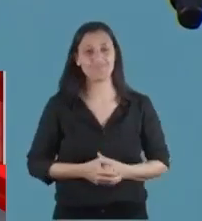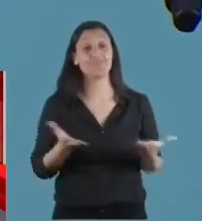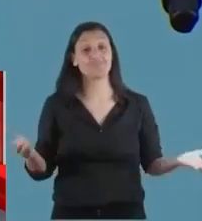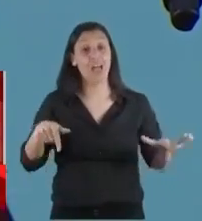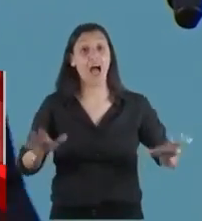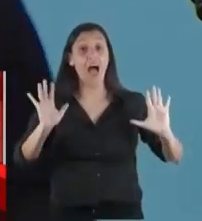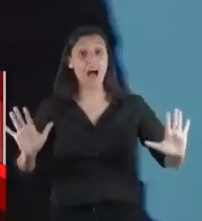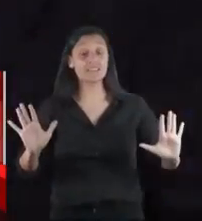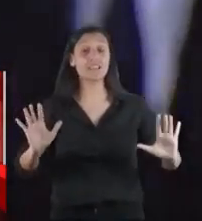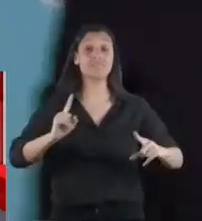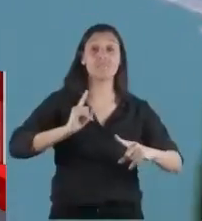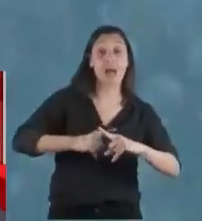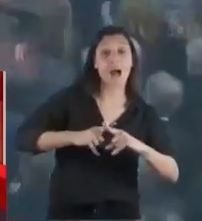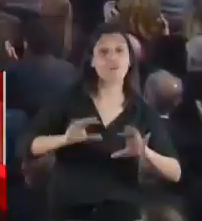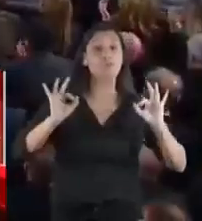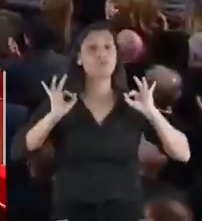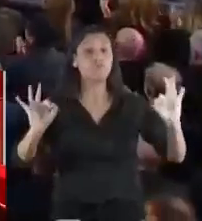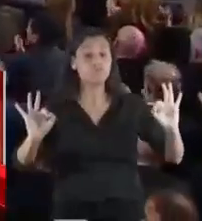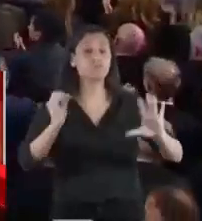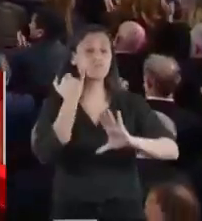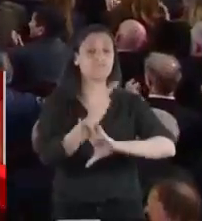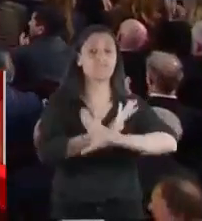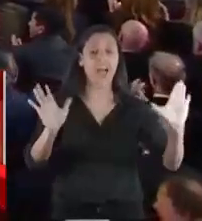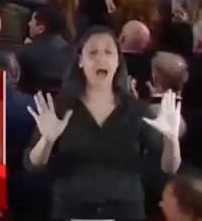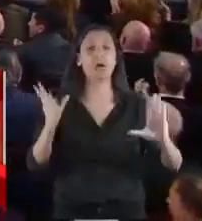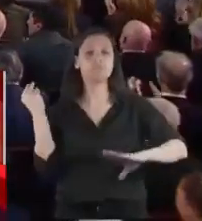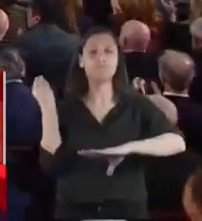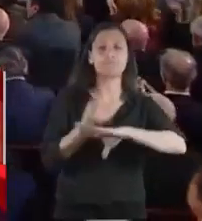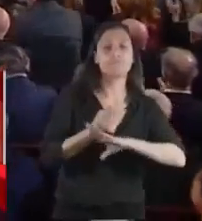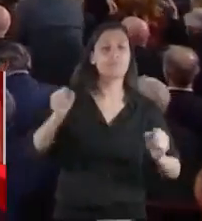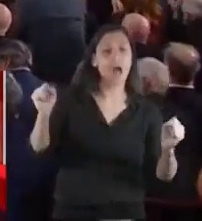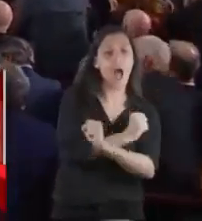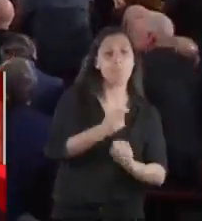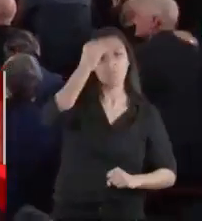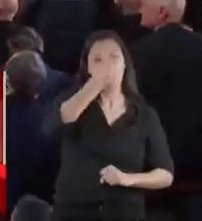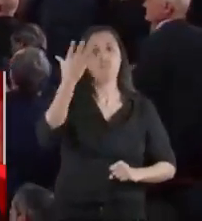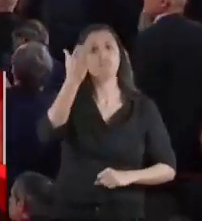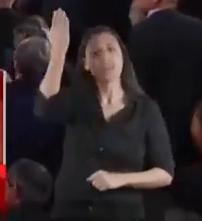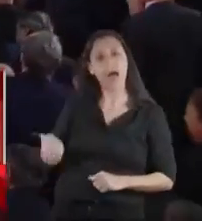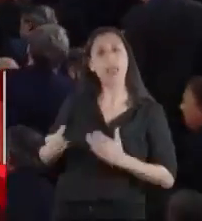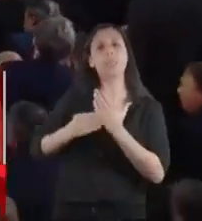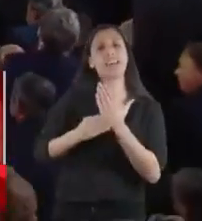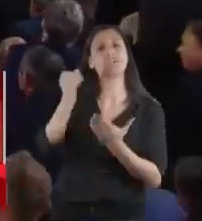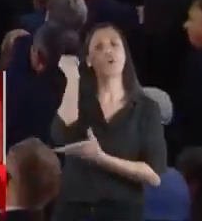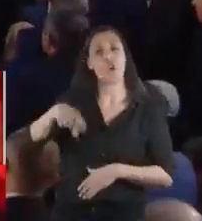Damos así por finalizado este acto en que ha quedado en funciones el señor ministro de Economía de la Nación. Muchas gracias.